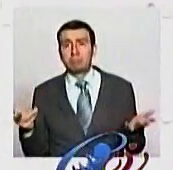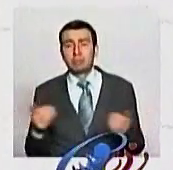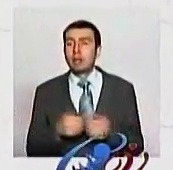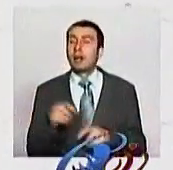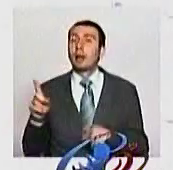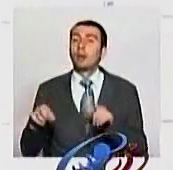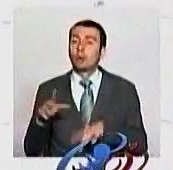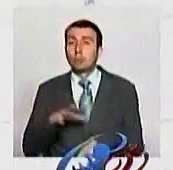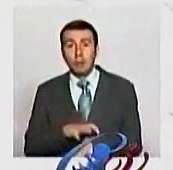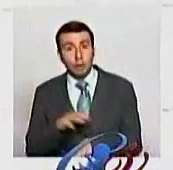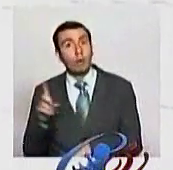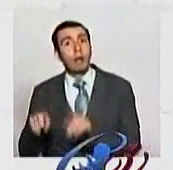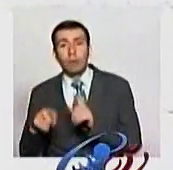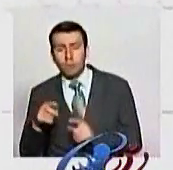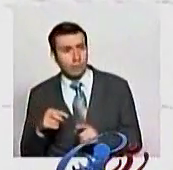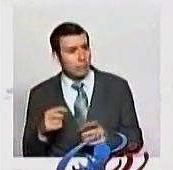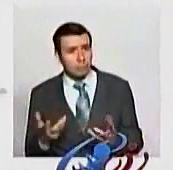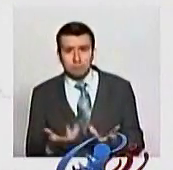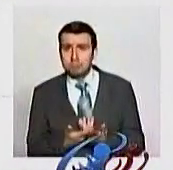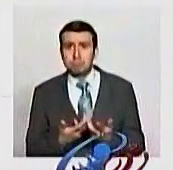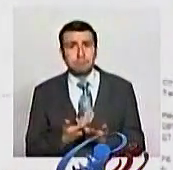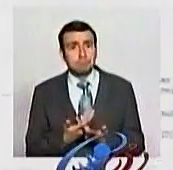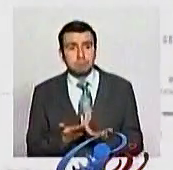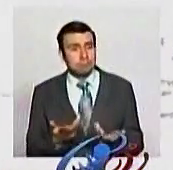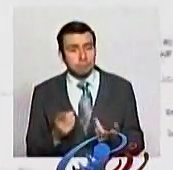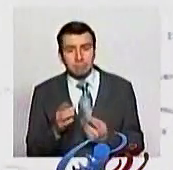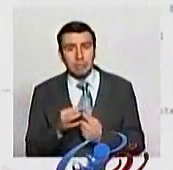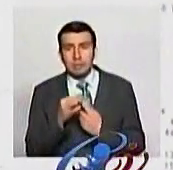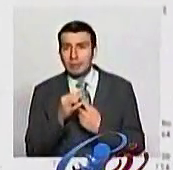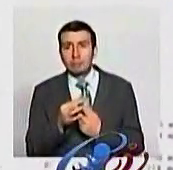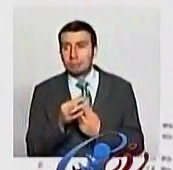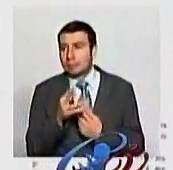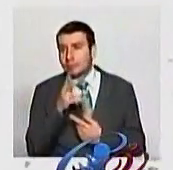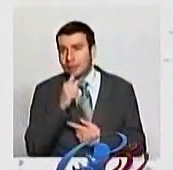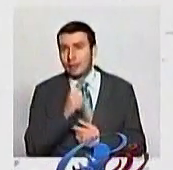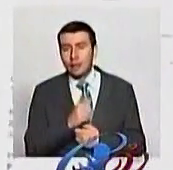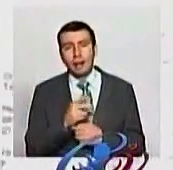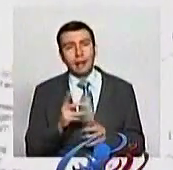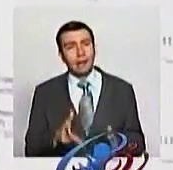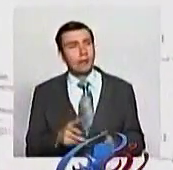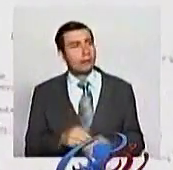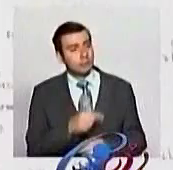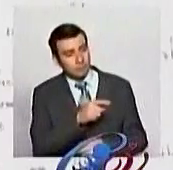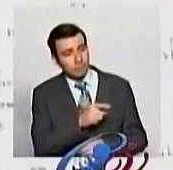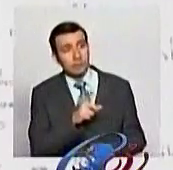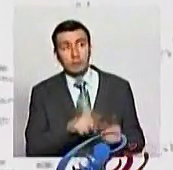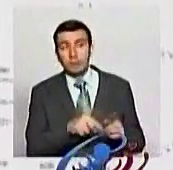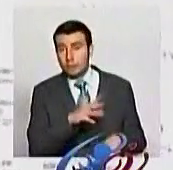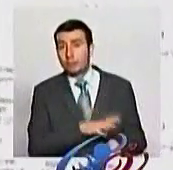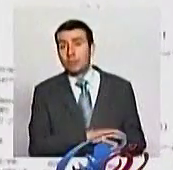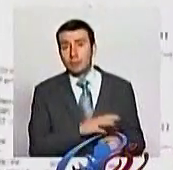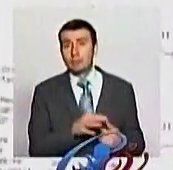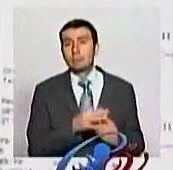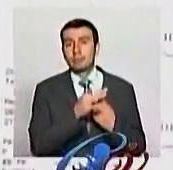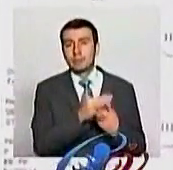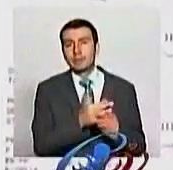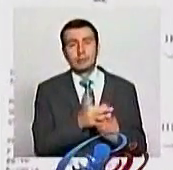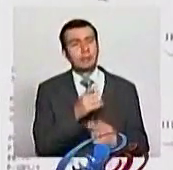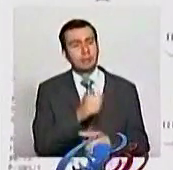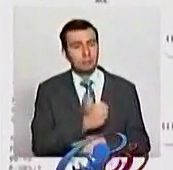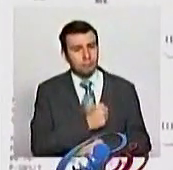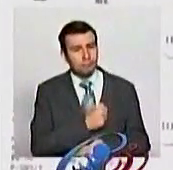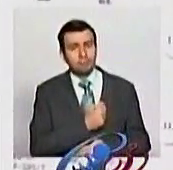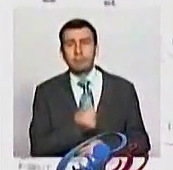ciertas dificultades interpretar esto, pues porque no es su especialidad. Y por eso existen los especialistas en cardiología, en